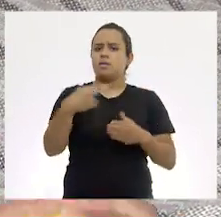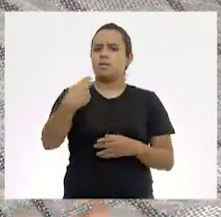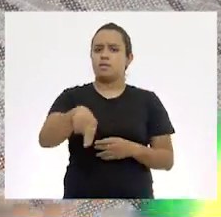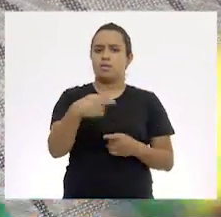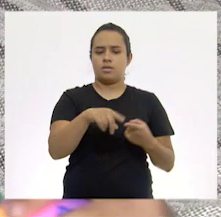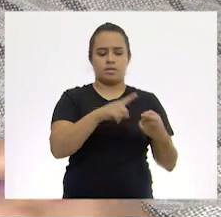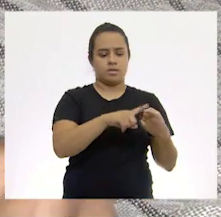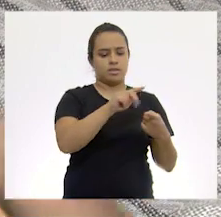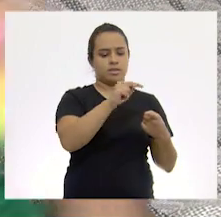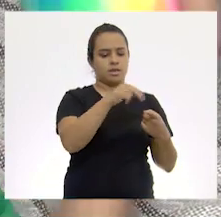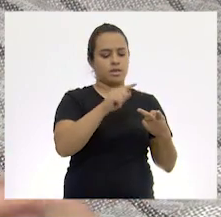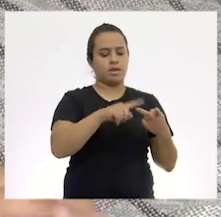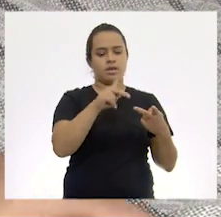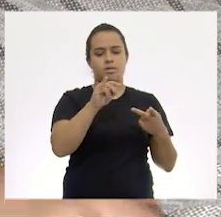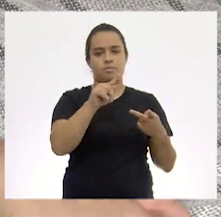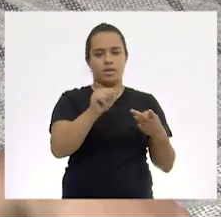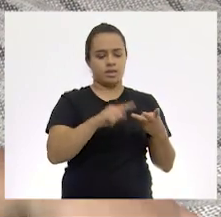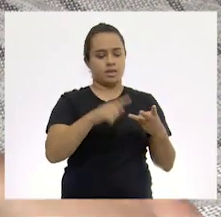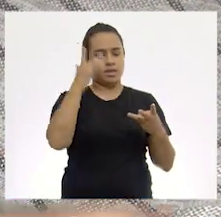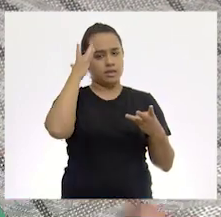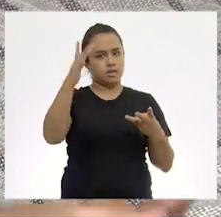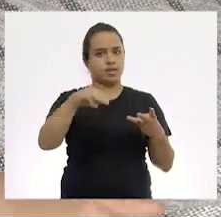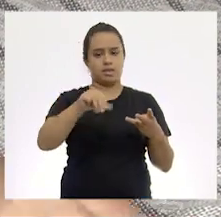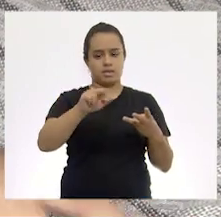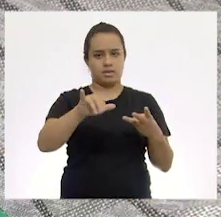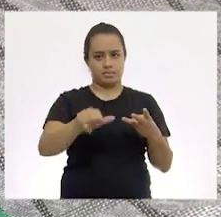La Niña, La Pinta y La Santa María.